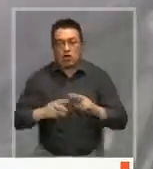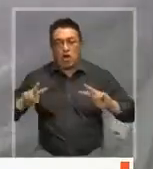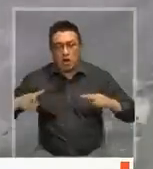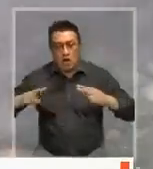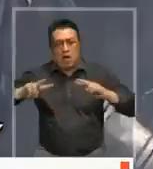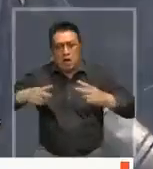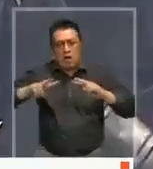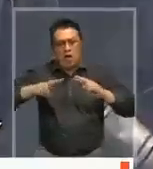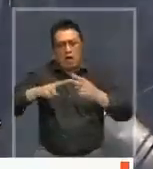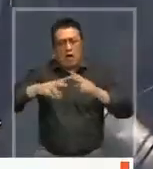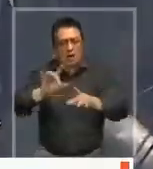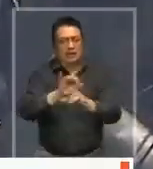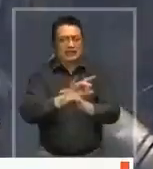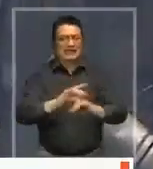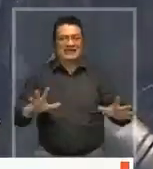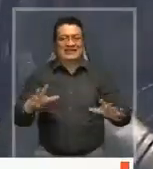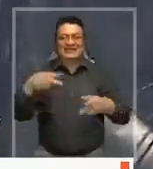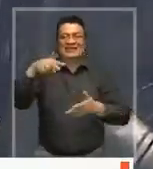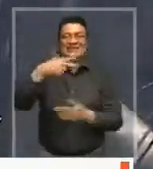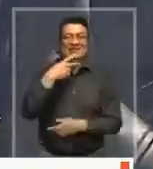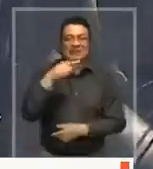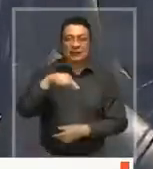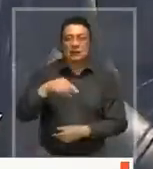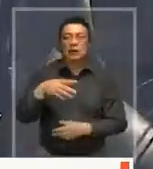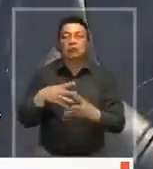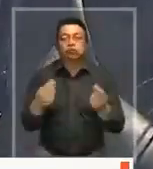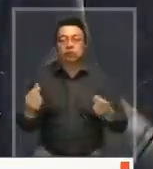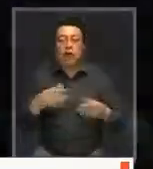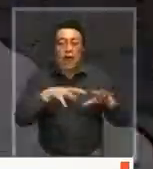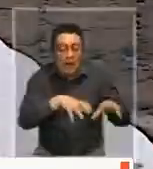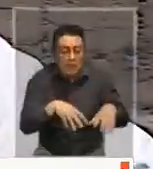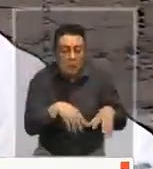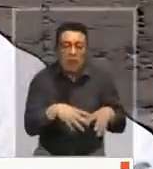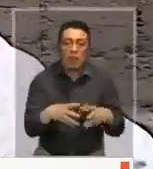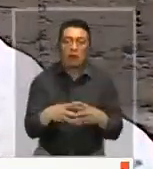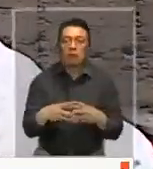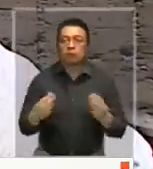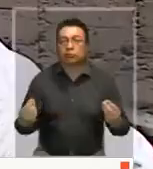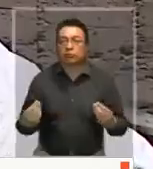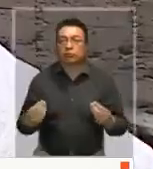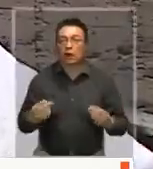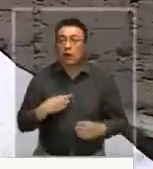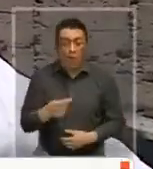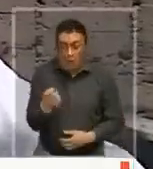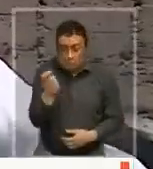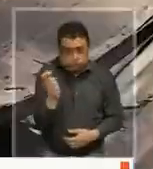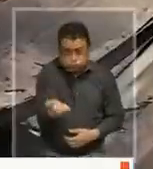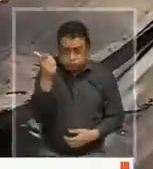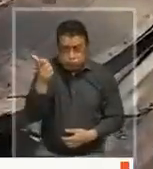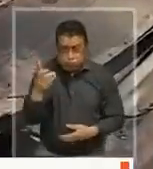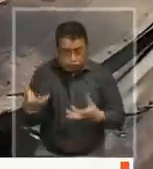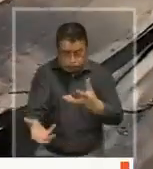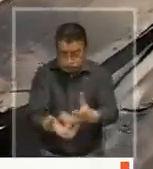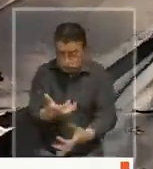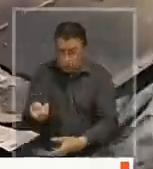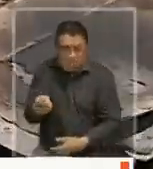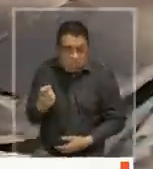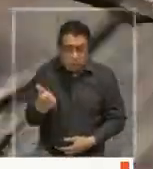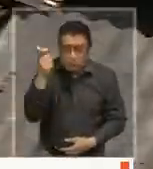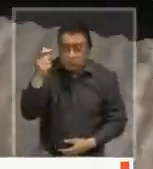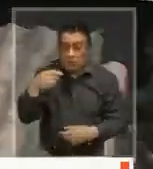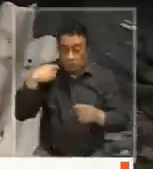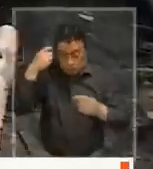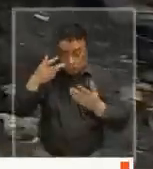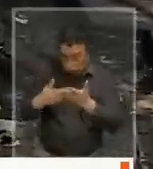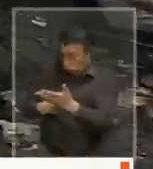habitó. Aún sigue buscando a una de sus mascotas. De un momento a otro, se prendió todo de abajo, mire, se tiene que puro firmar para